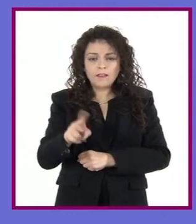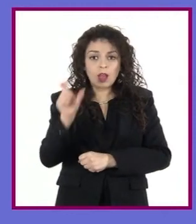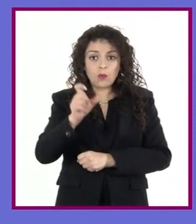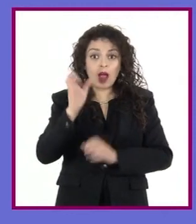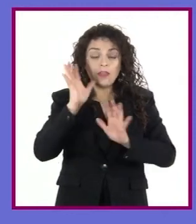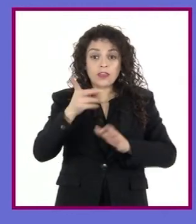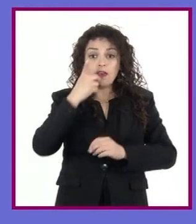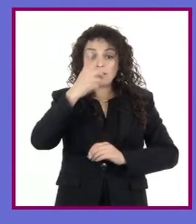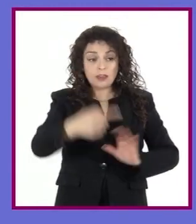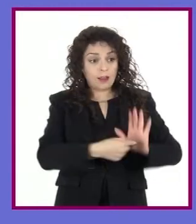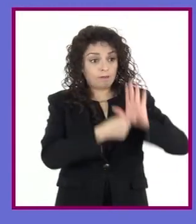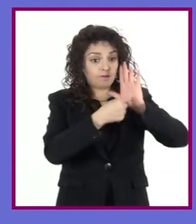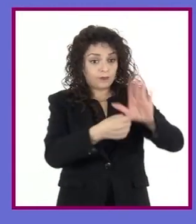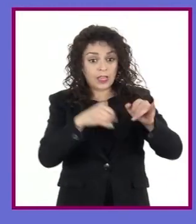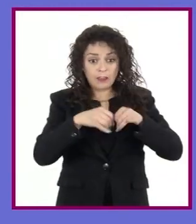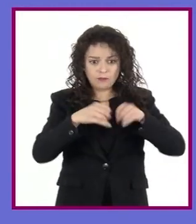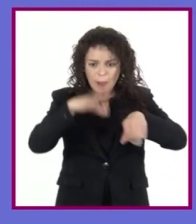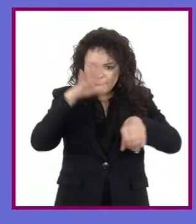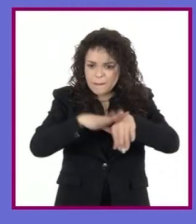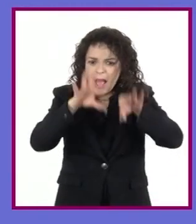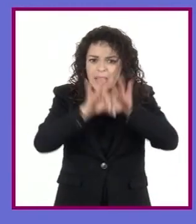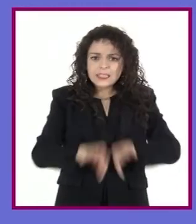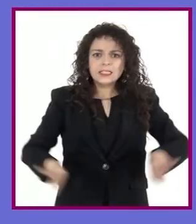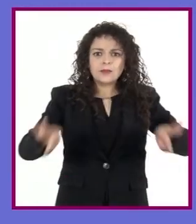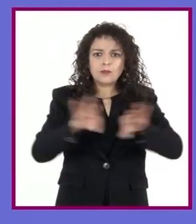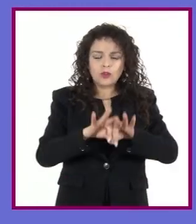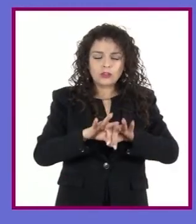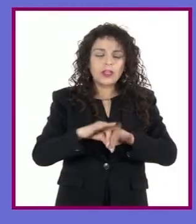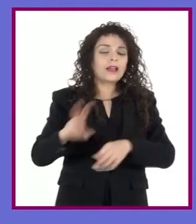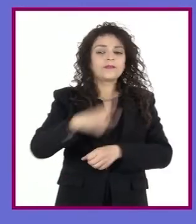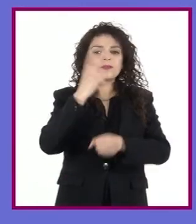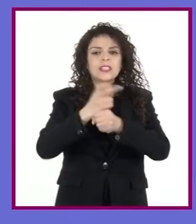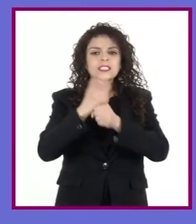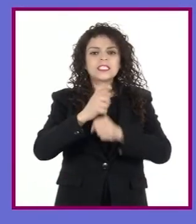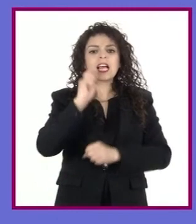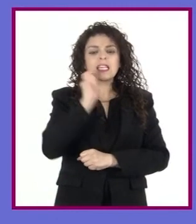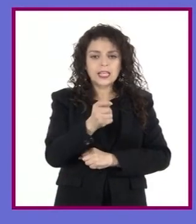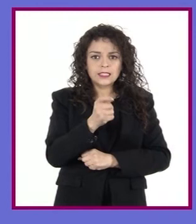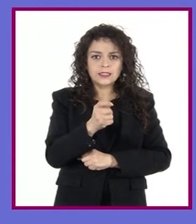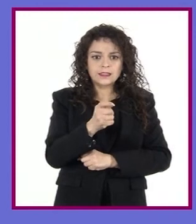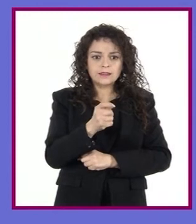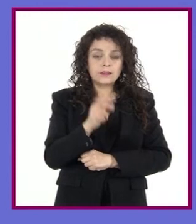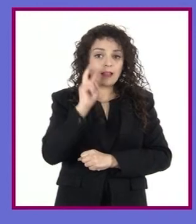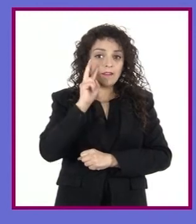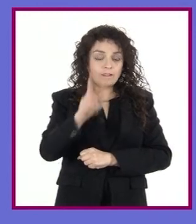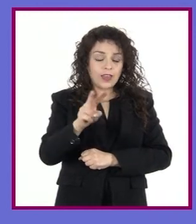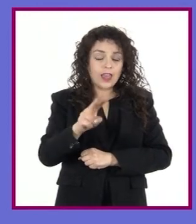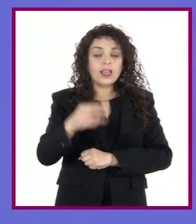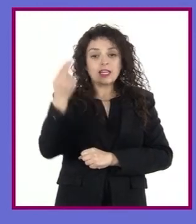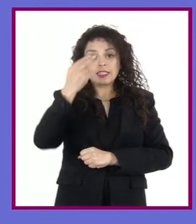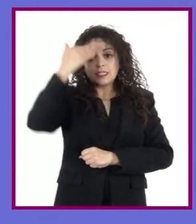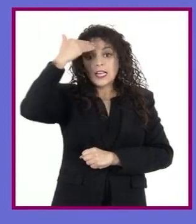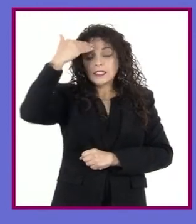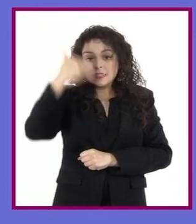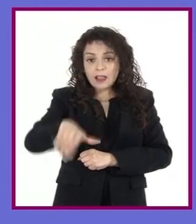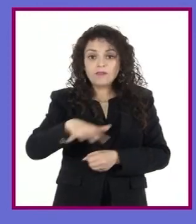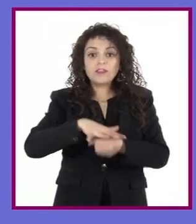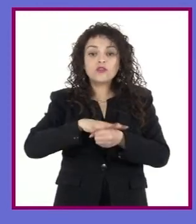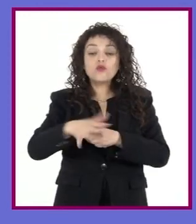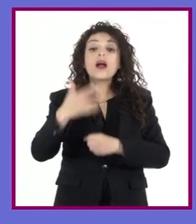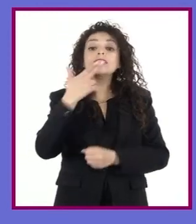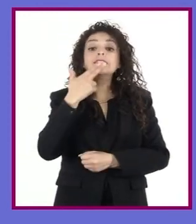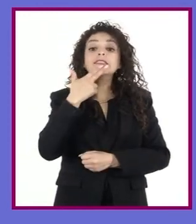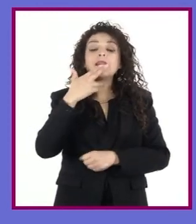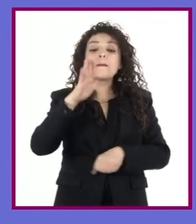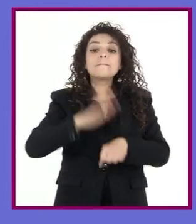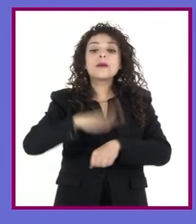señalado la información más importante, el siguiente paso es contrastarla para saber cuál es la que nos sirve